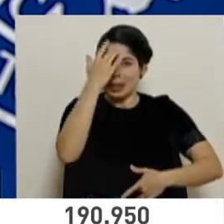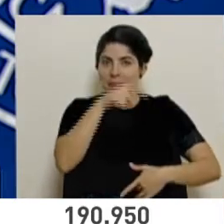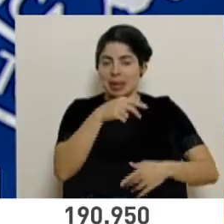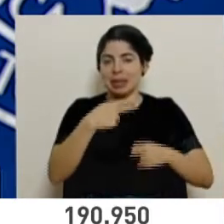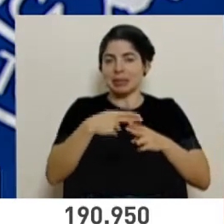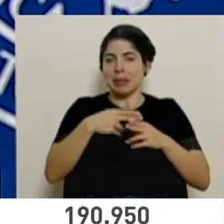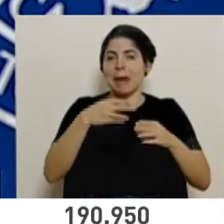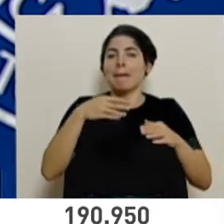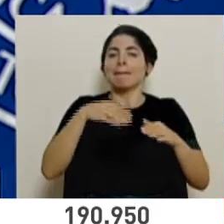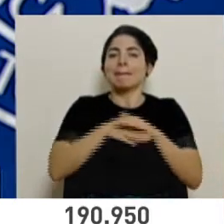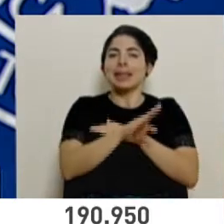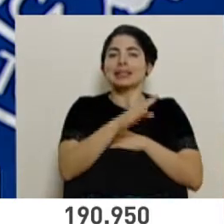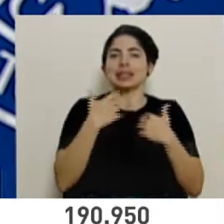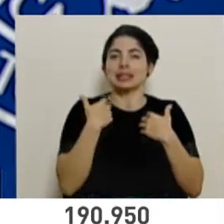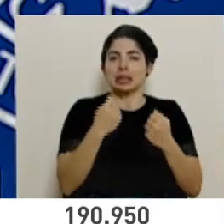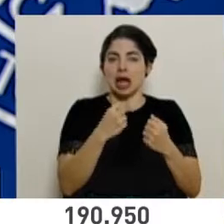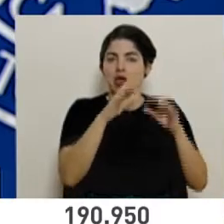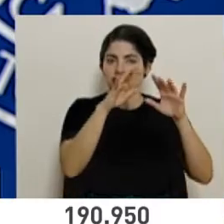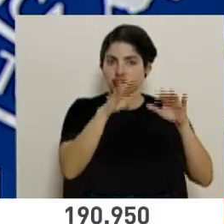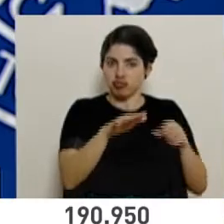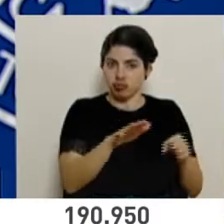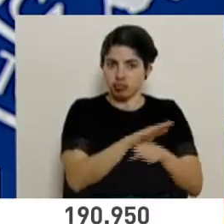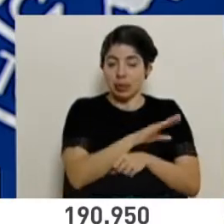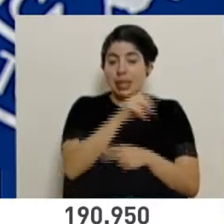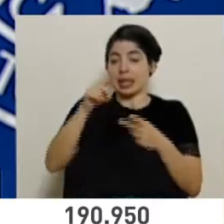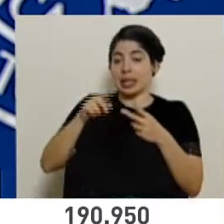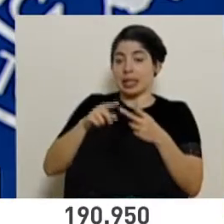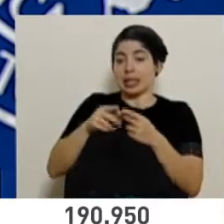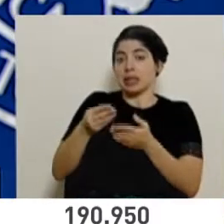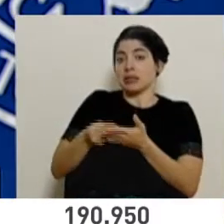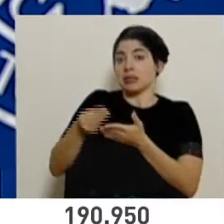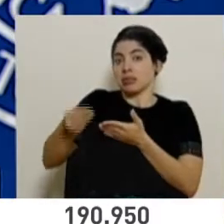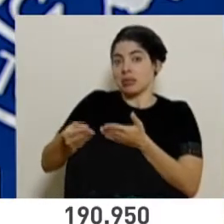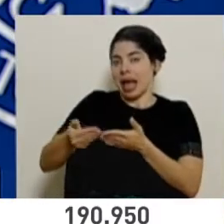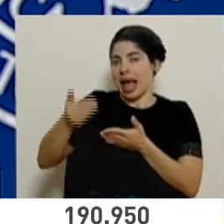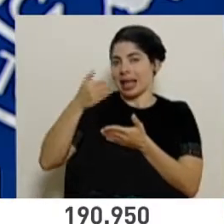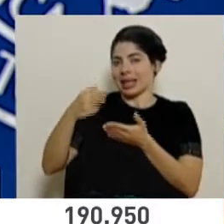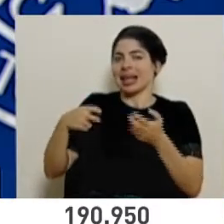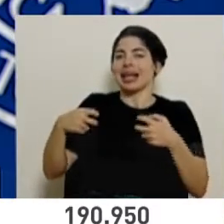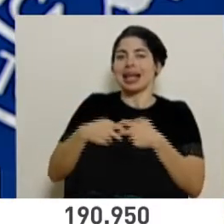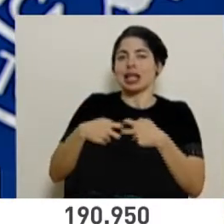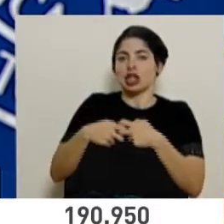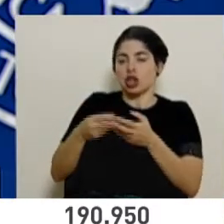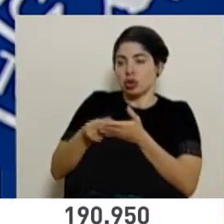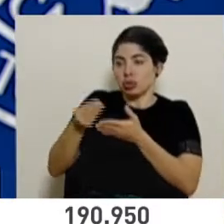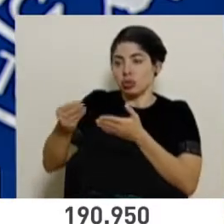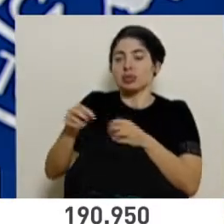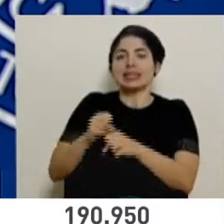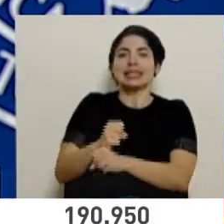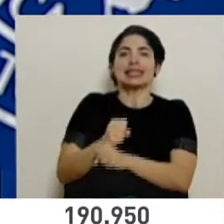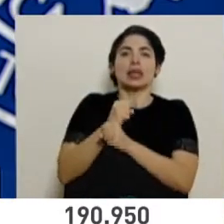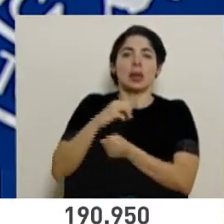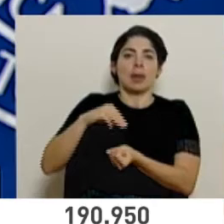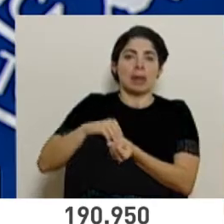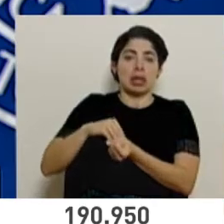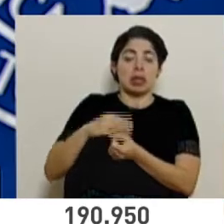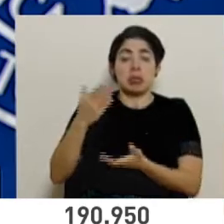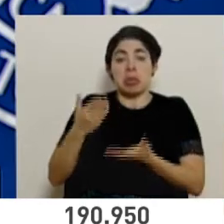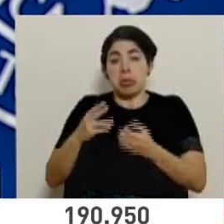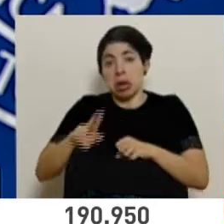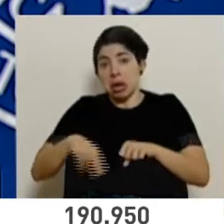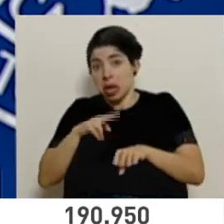como el pase de salud, y adquirir previamente y presentar electrónicamente un seguro médico, ya sea un